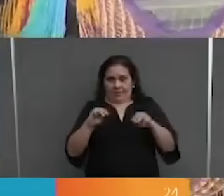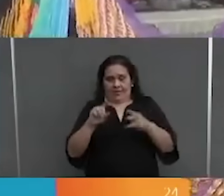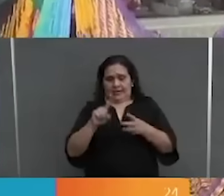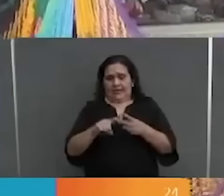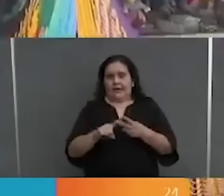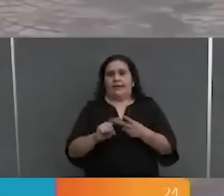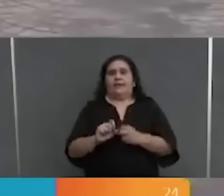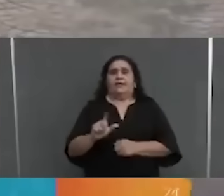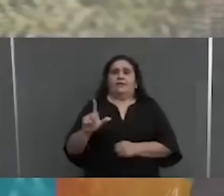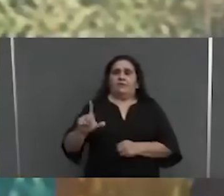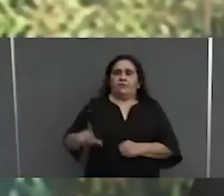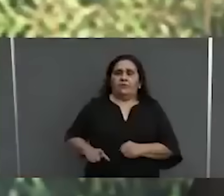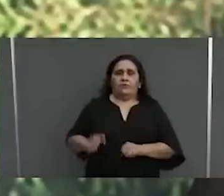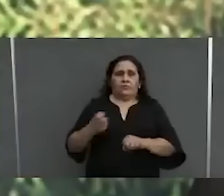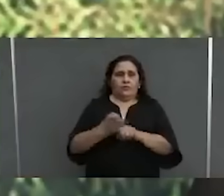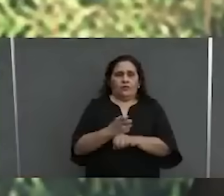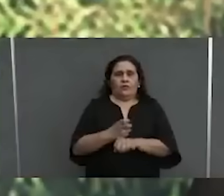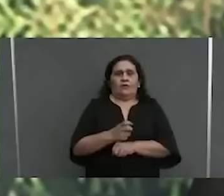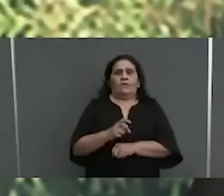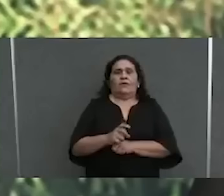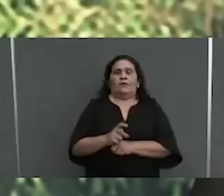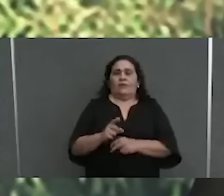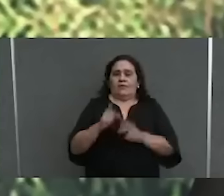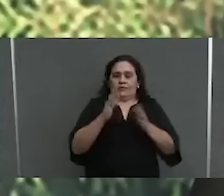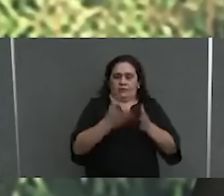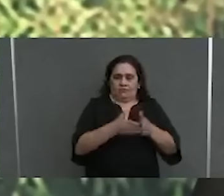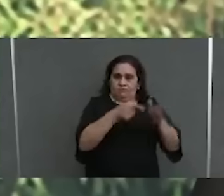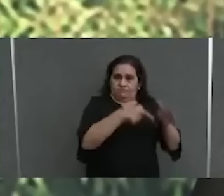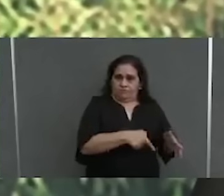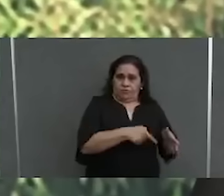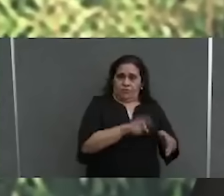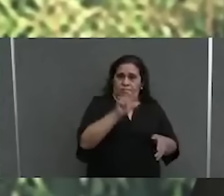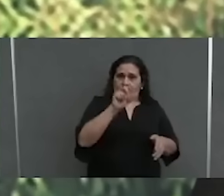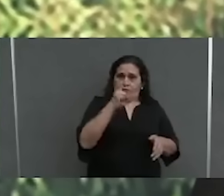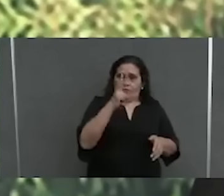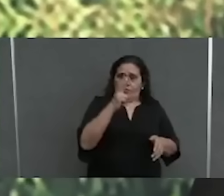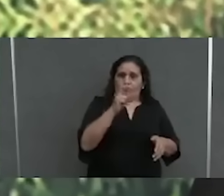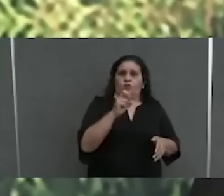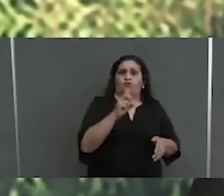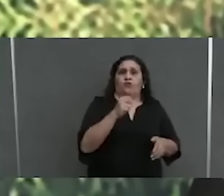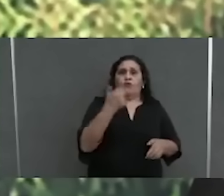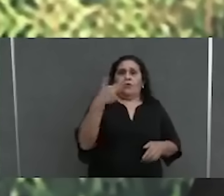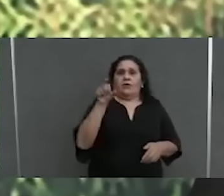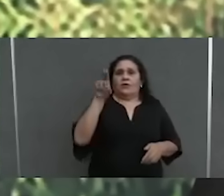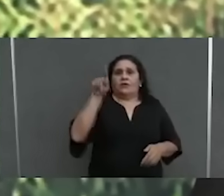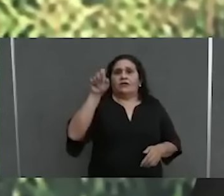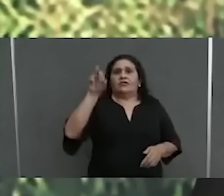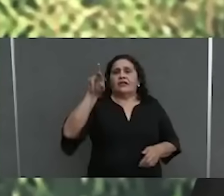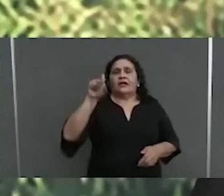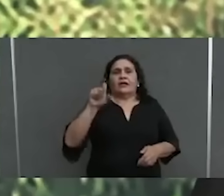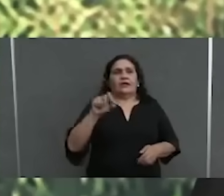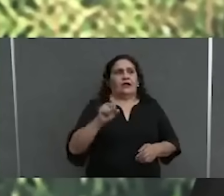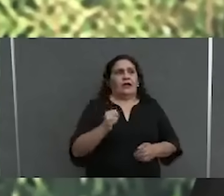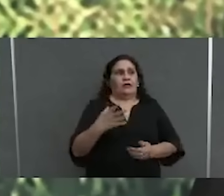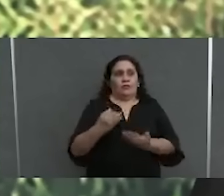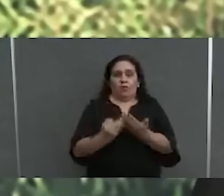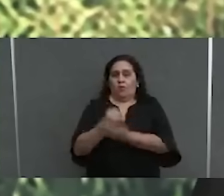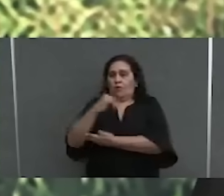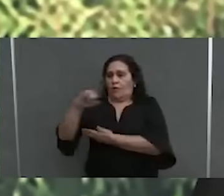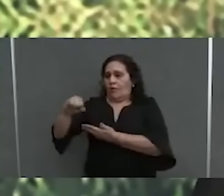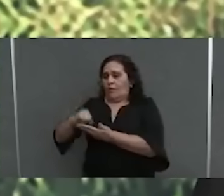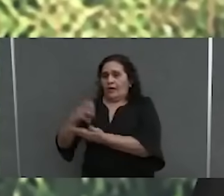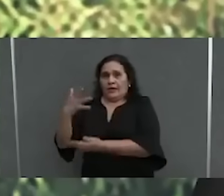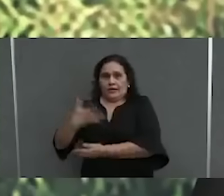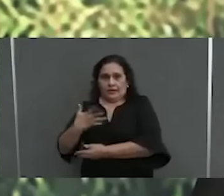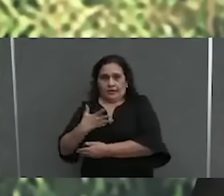para pasar de 32 hectáreas, que es lo que tiene hoy lo que se conoce como Isla Cervera, a hacer una nueva isla que tenga 40